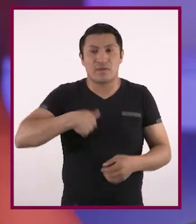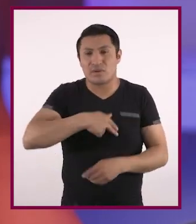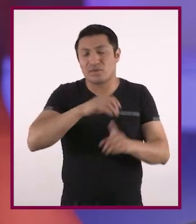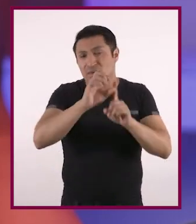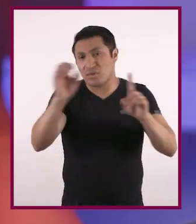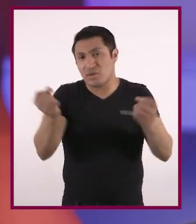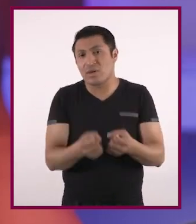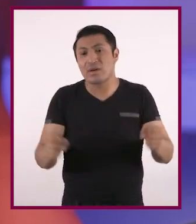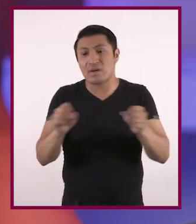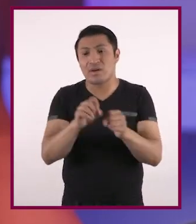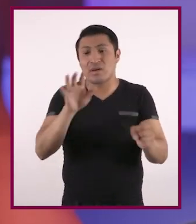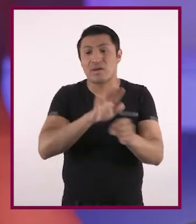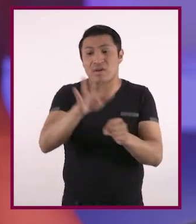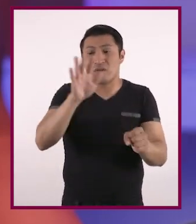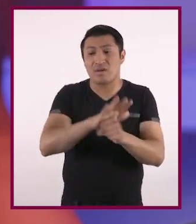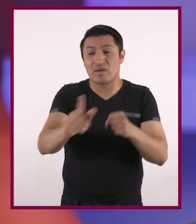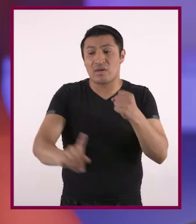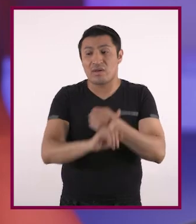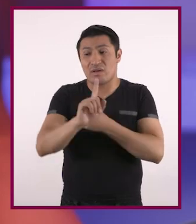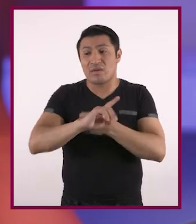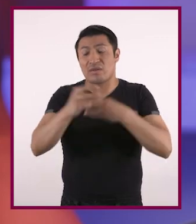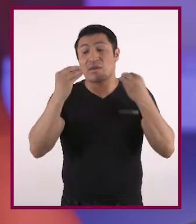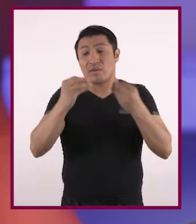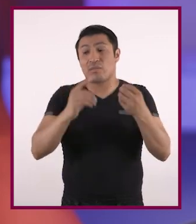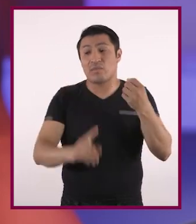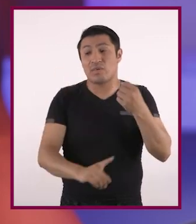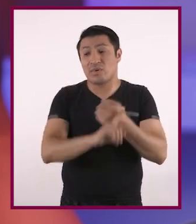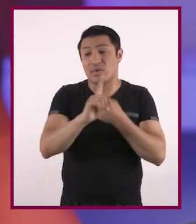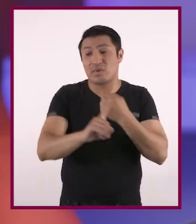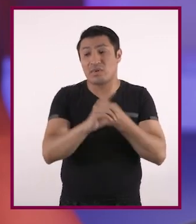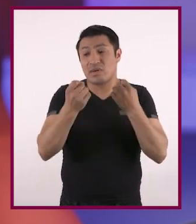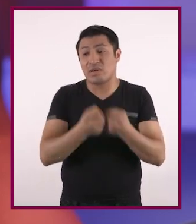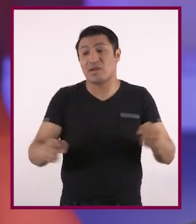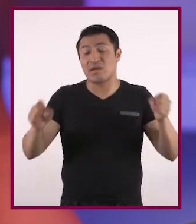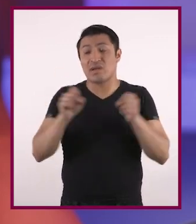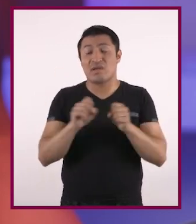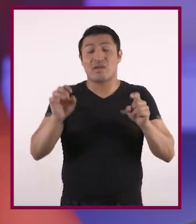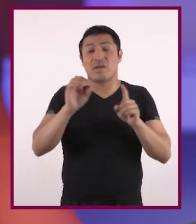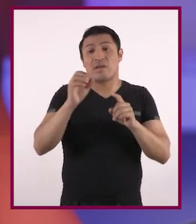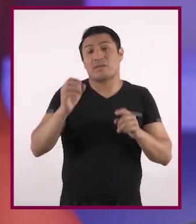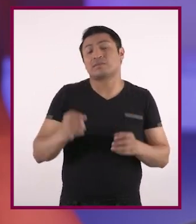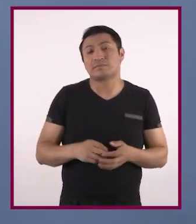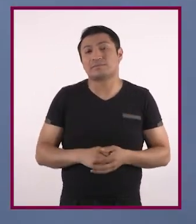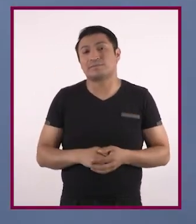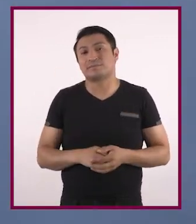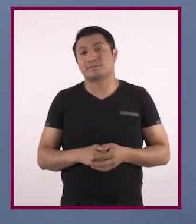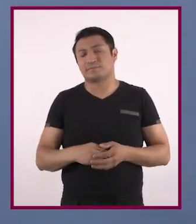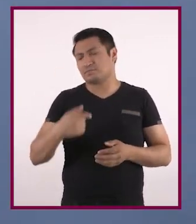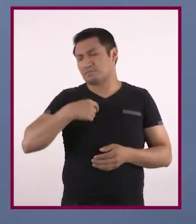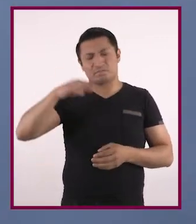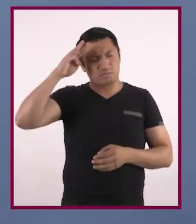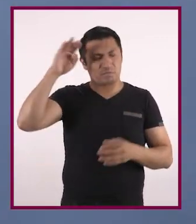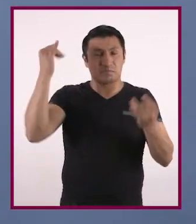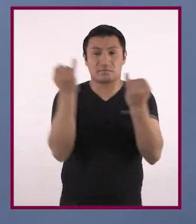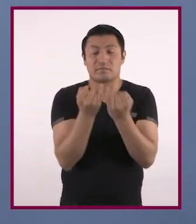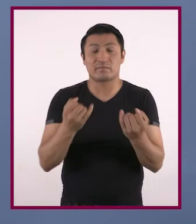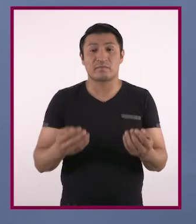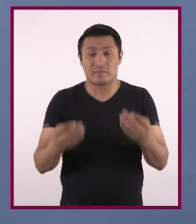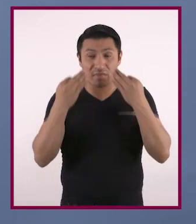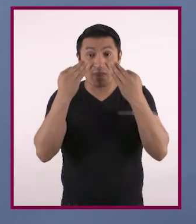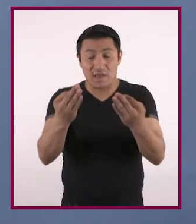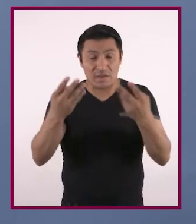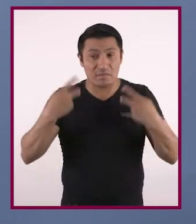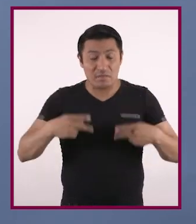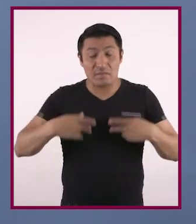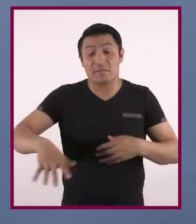sociedad. ¿Cuáles son las consecuencias de muchas de las problemáticas sociales estructurales que padecemos, no? Pienso lo mismo. Hacer visible a